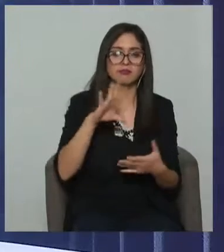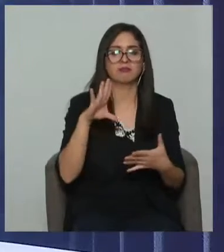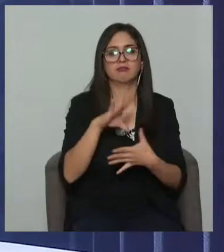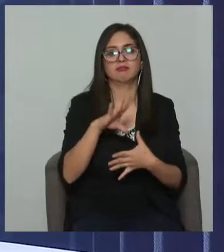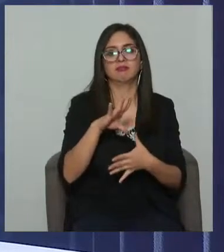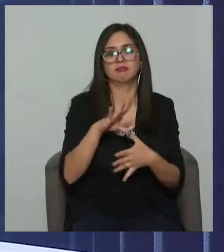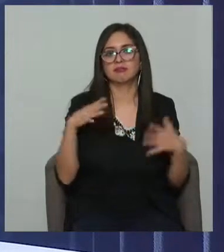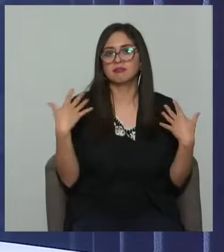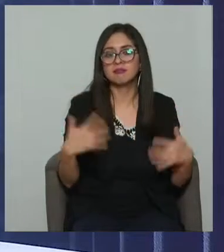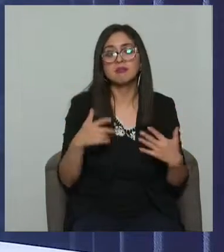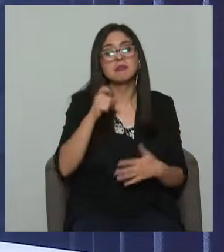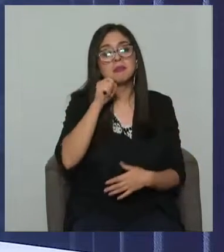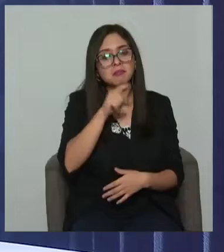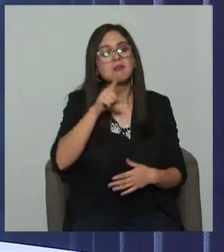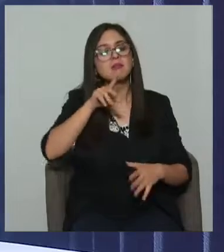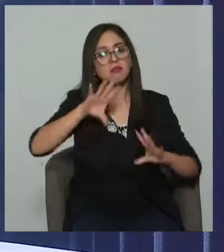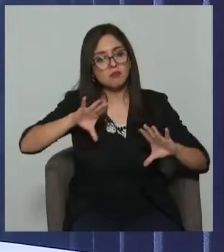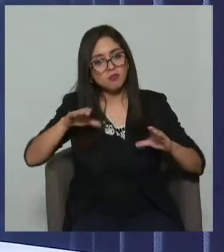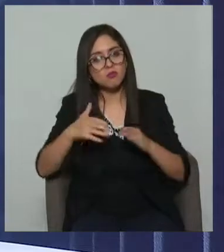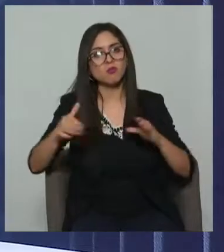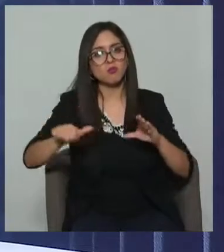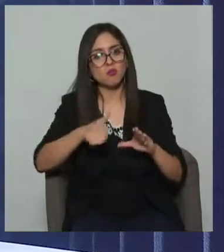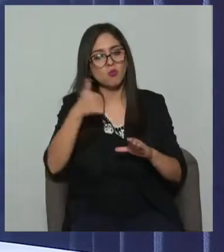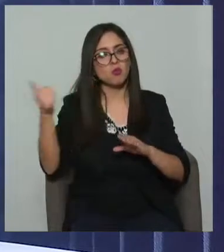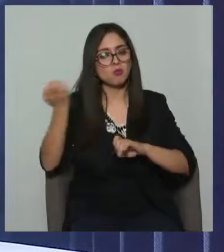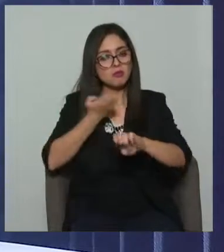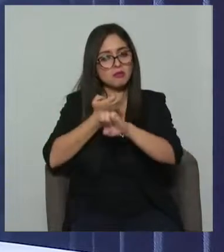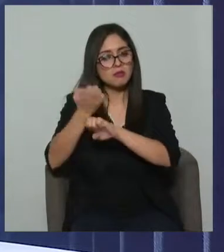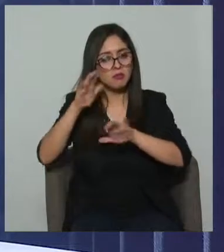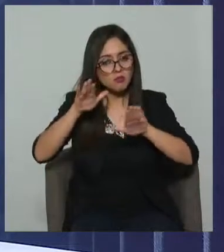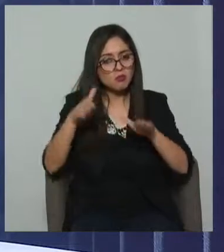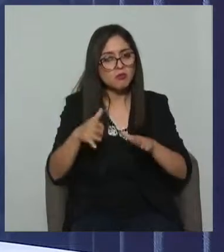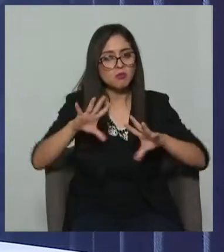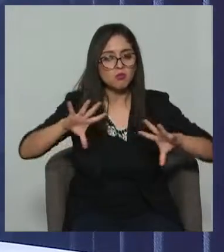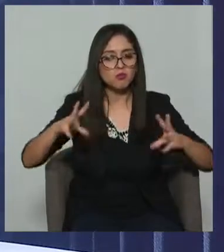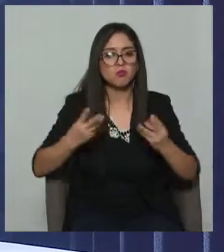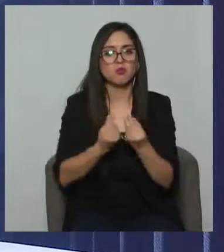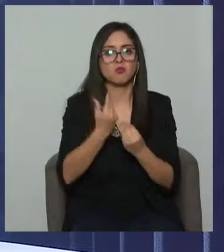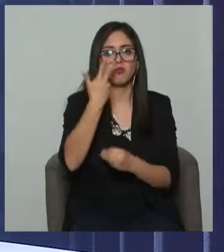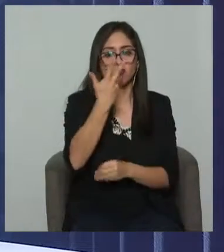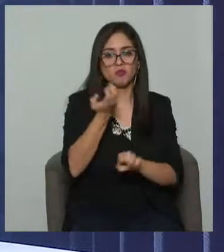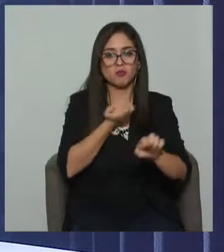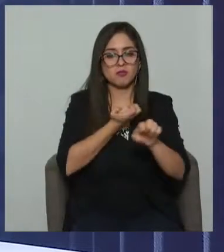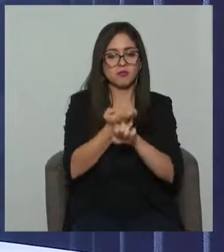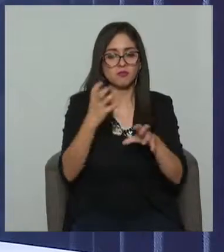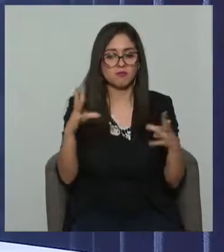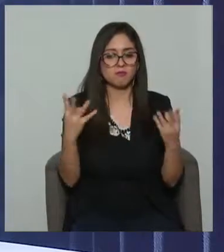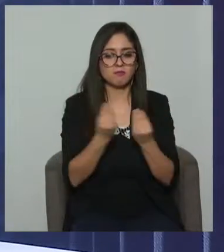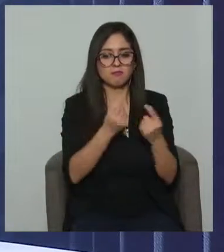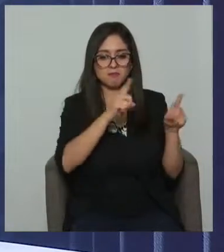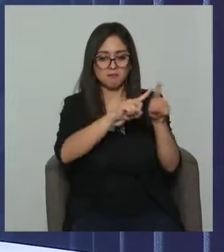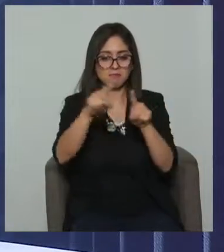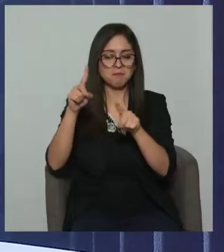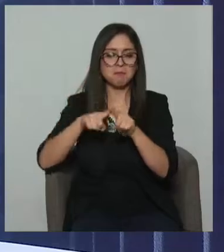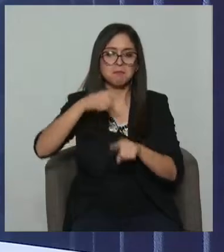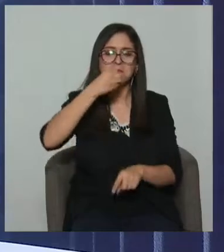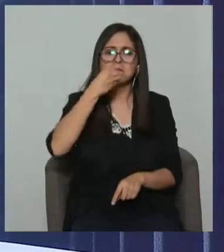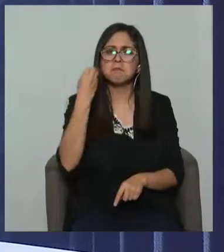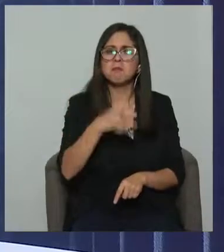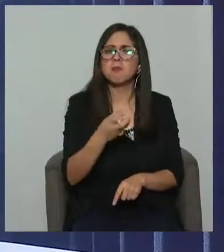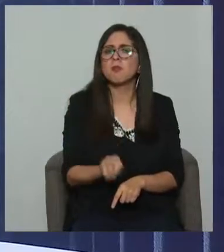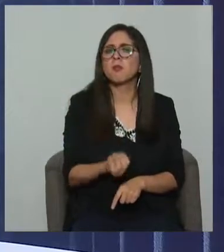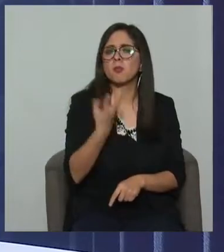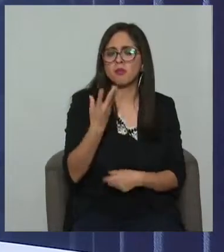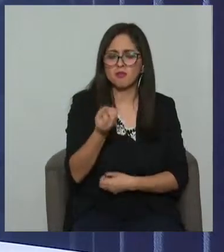por supuesto, que estén también contemplados otros estados, entonces son 8 los que nos van a brindar una cartelera magnífica. ¿Cuántas puestas